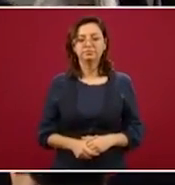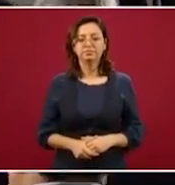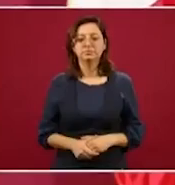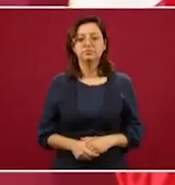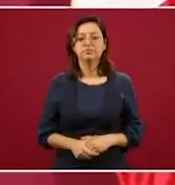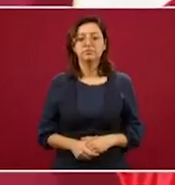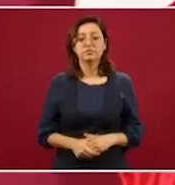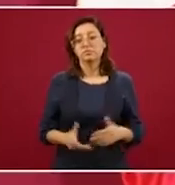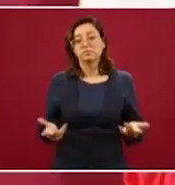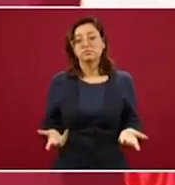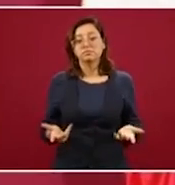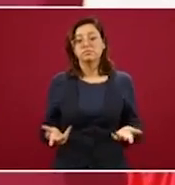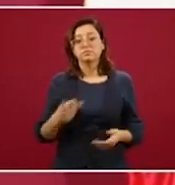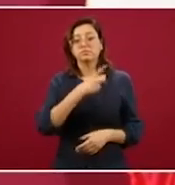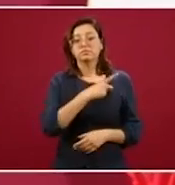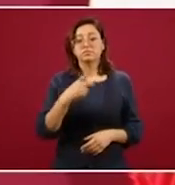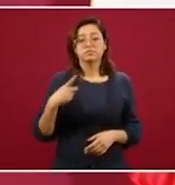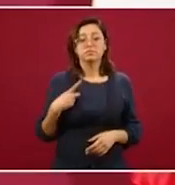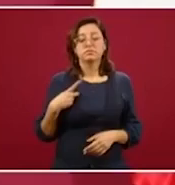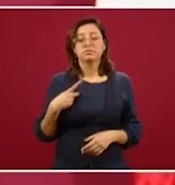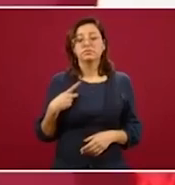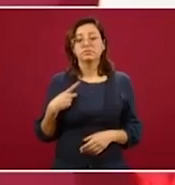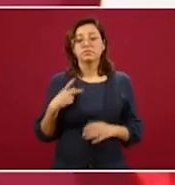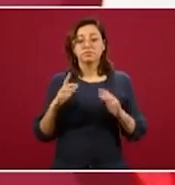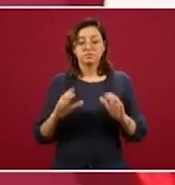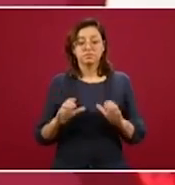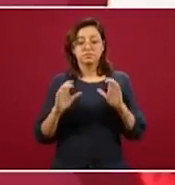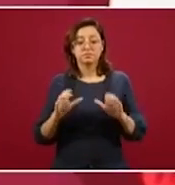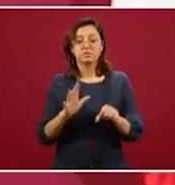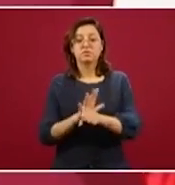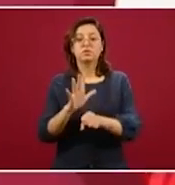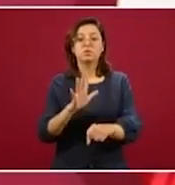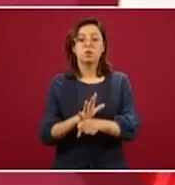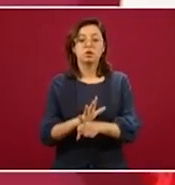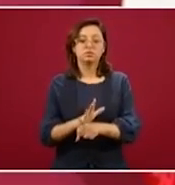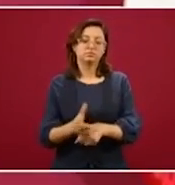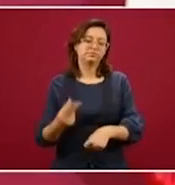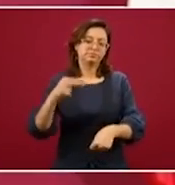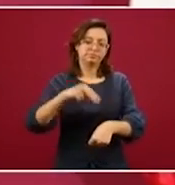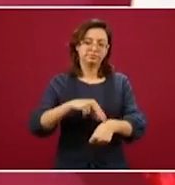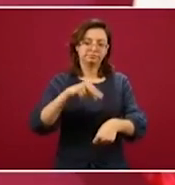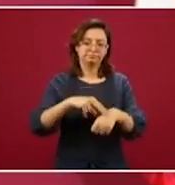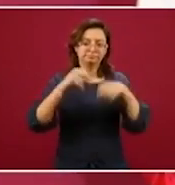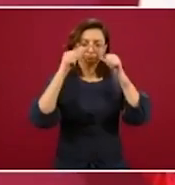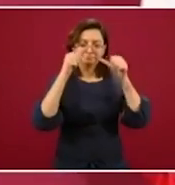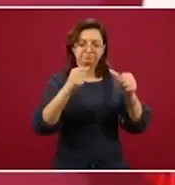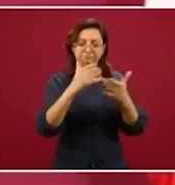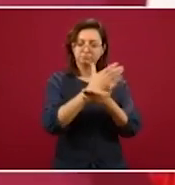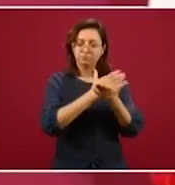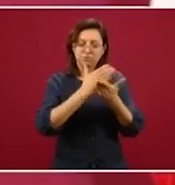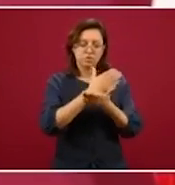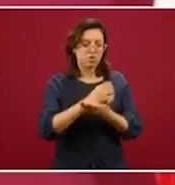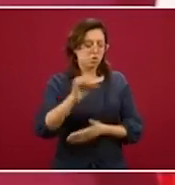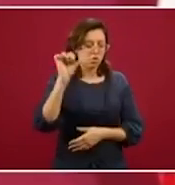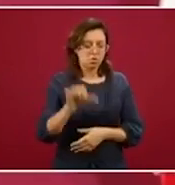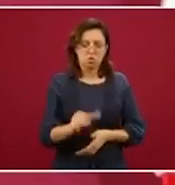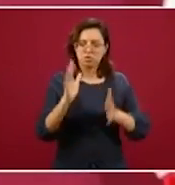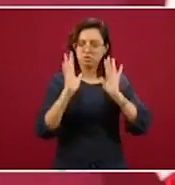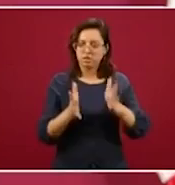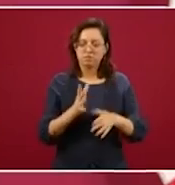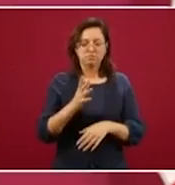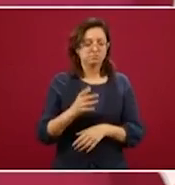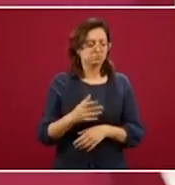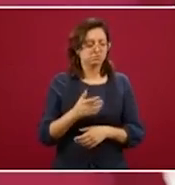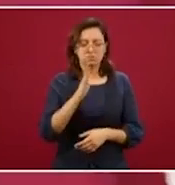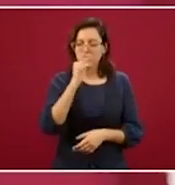lo que sí tenemos que procurar es la atención médica, o sea, eso de inmediato, eso no puede esperar,